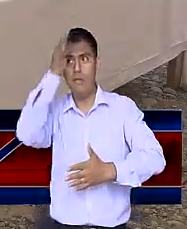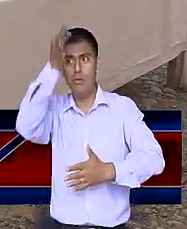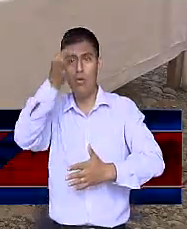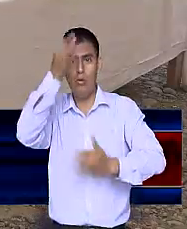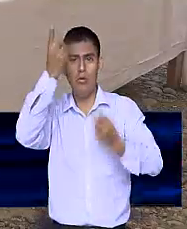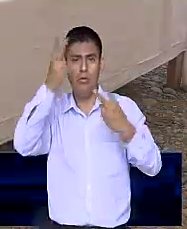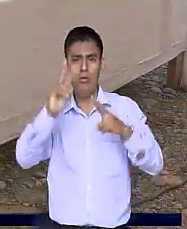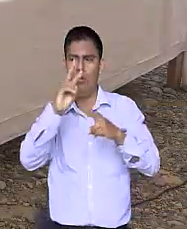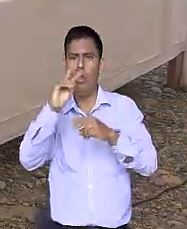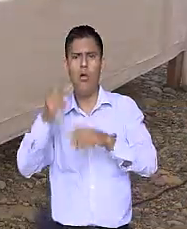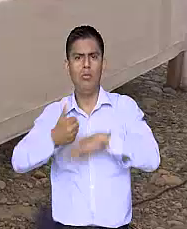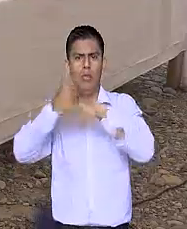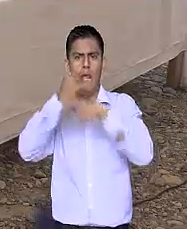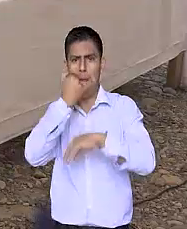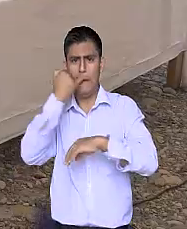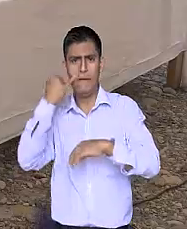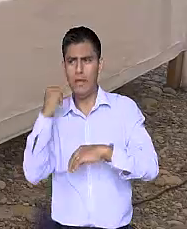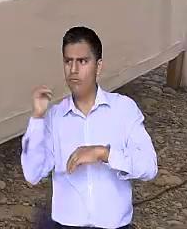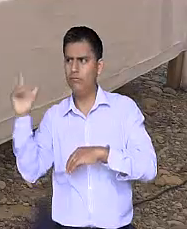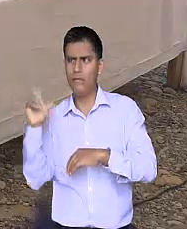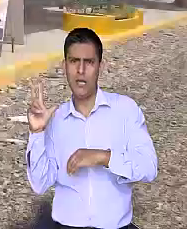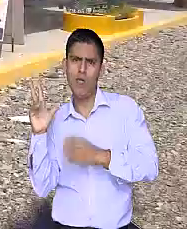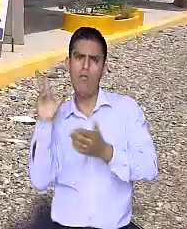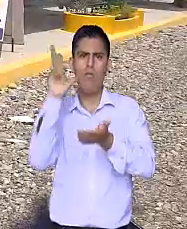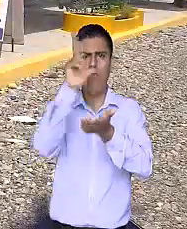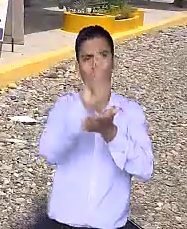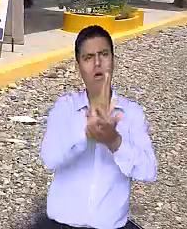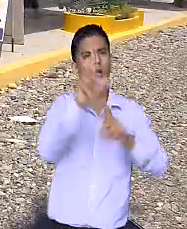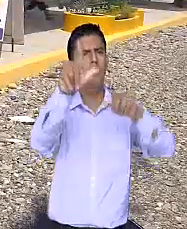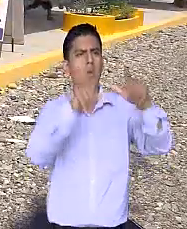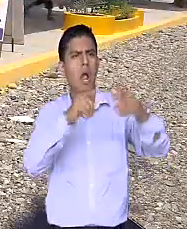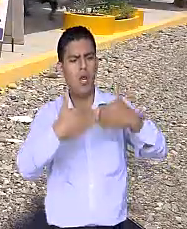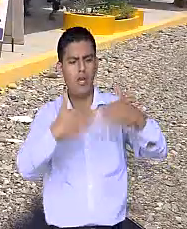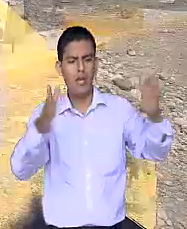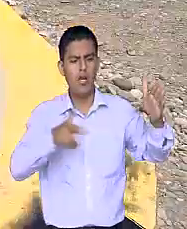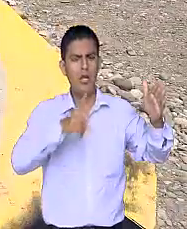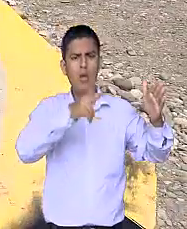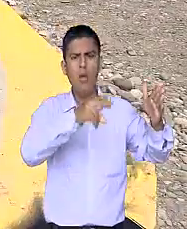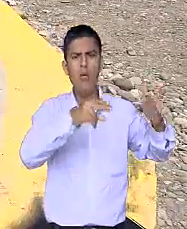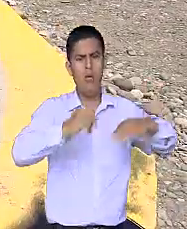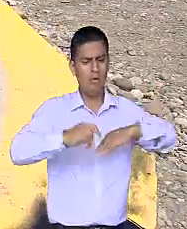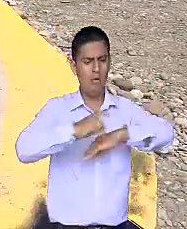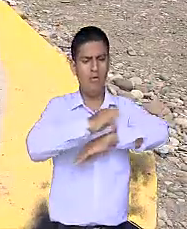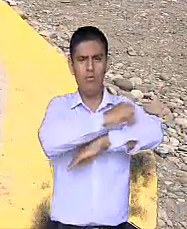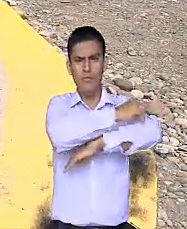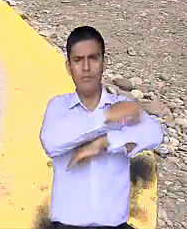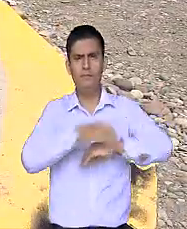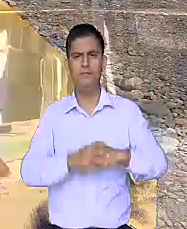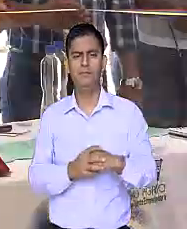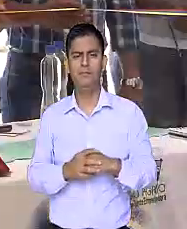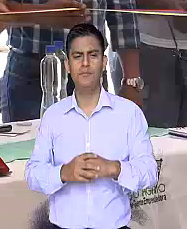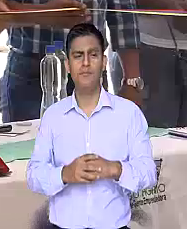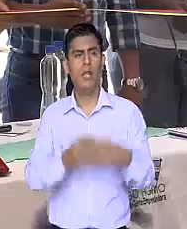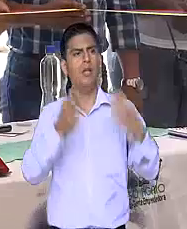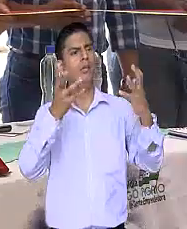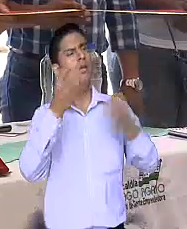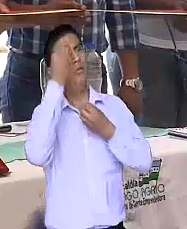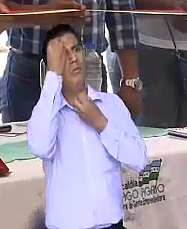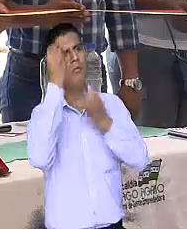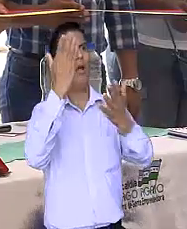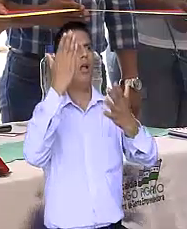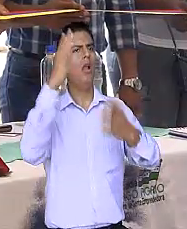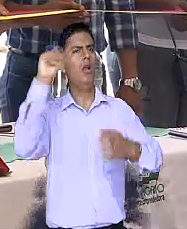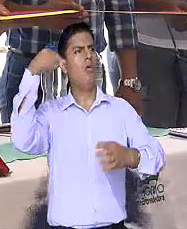de la vicealcaldesa Flor Jumbo y del concejal Javier Pazmiño, inauguró la primera etapa de la construcción de aceras y bordillos. Quiero, a nombre